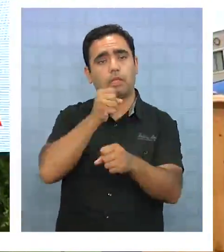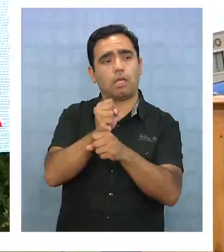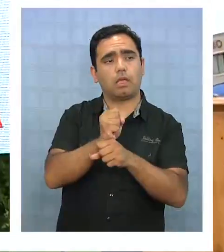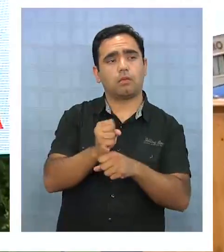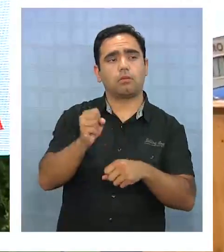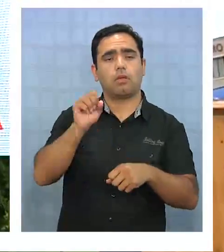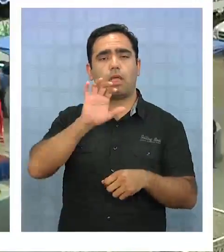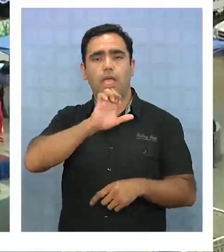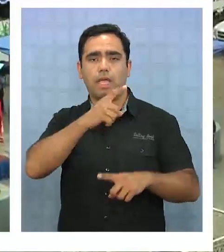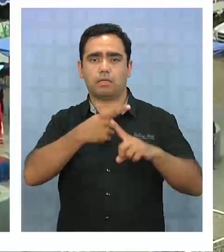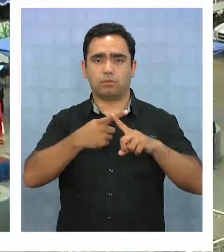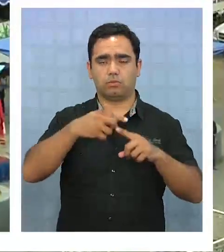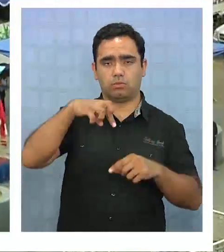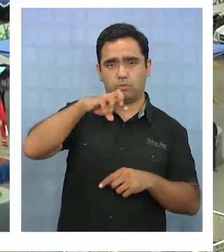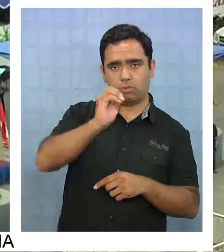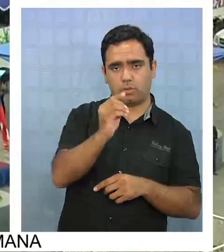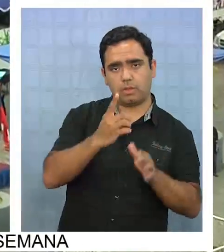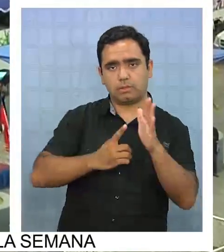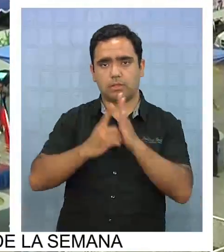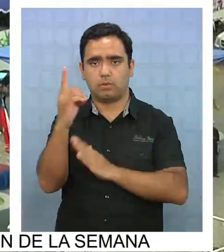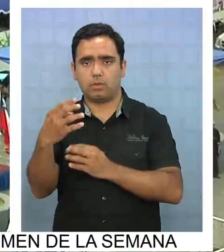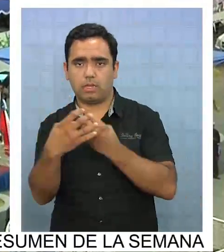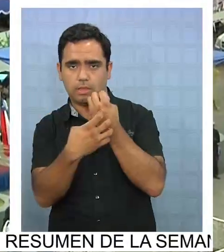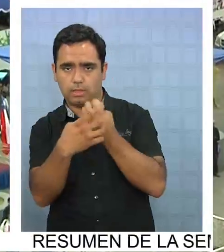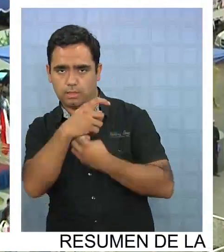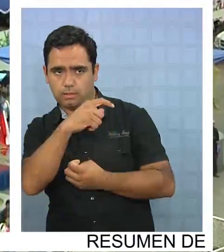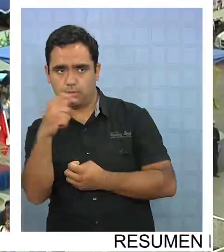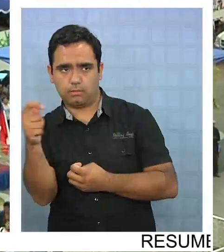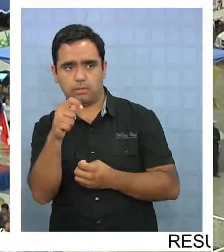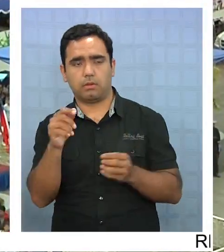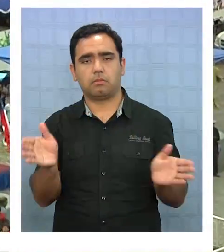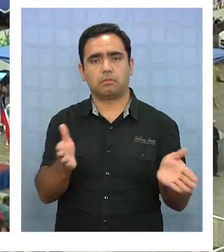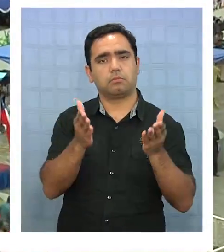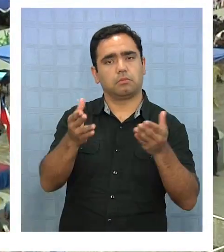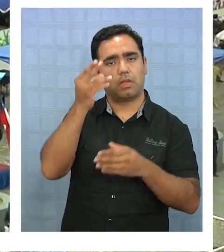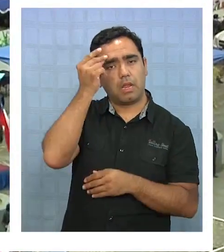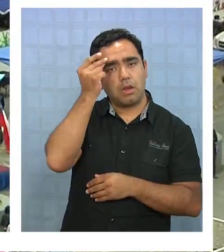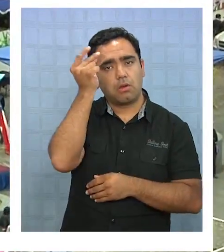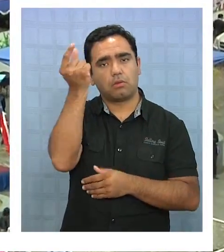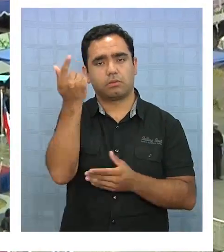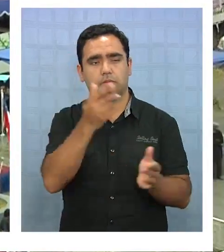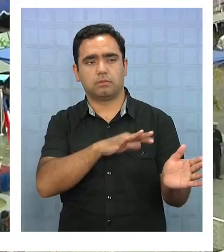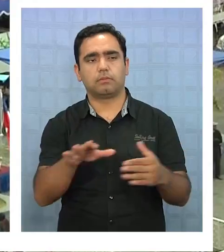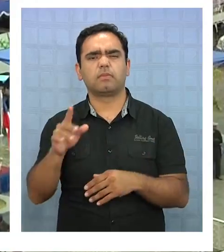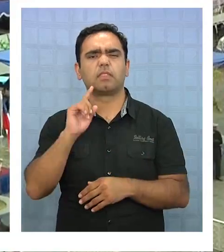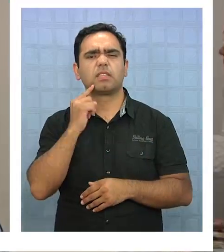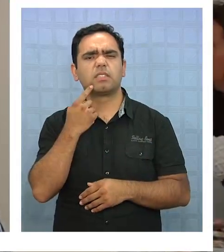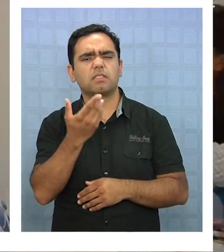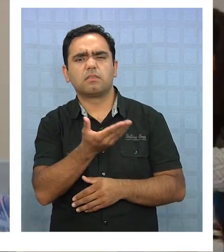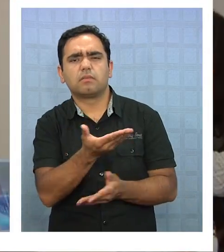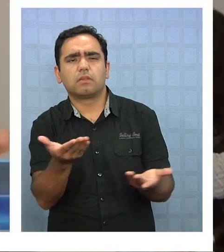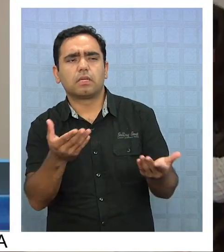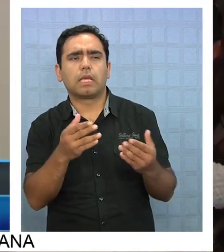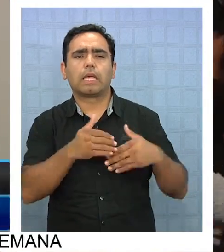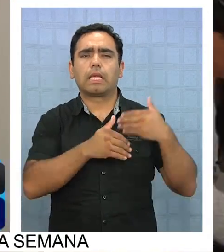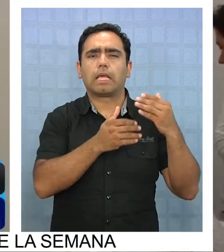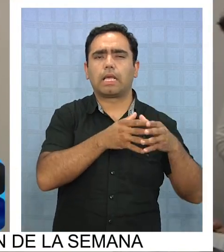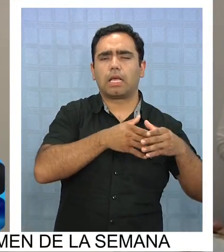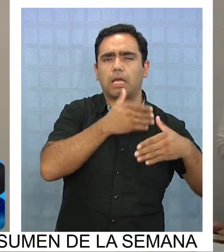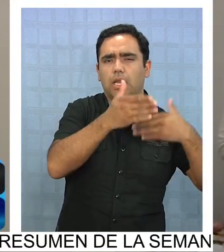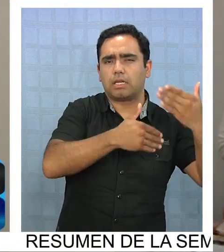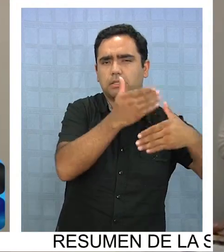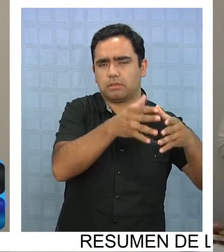Tarapacá y recoge las ideas de crecimiento, productividad e innovación. ¿Qué significan estos conceptos de crecimiento e